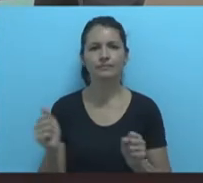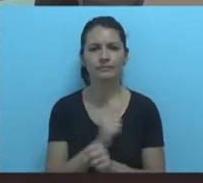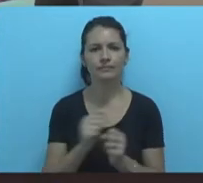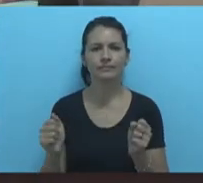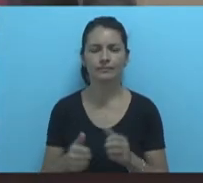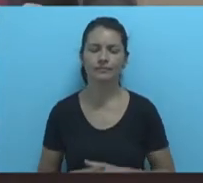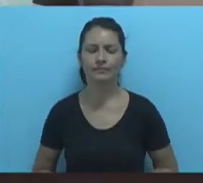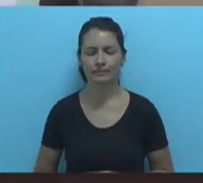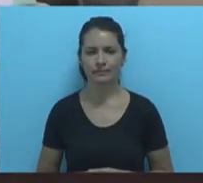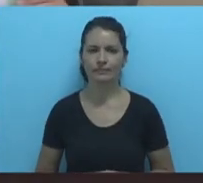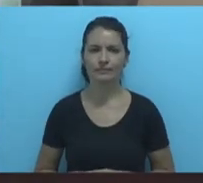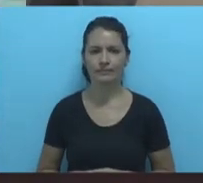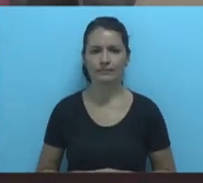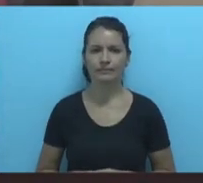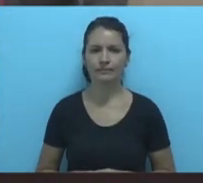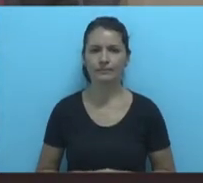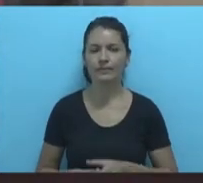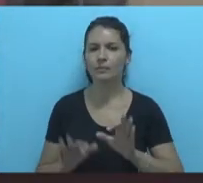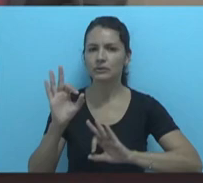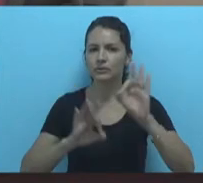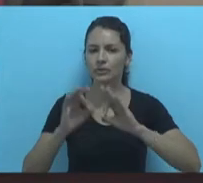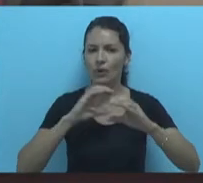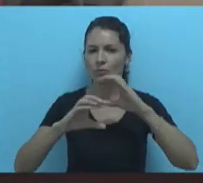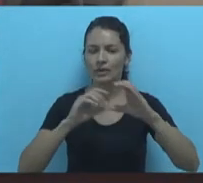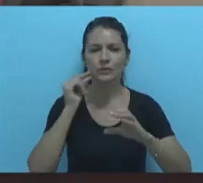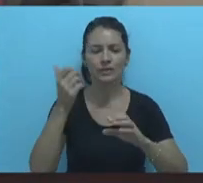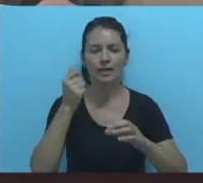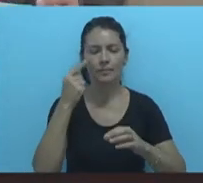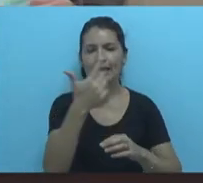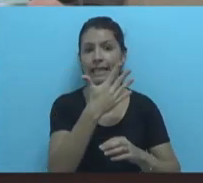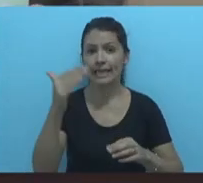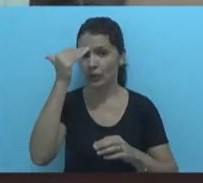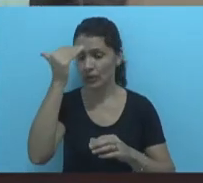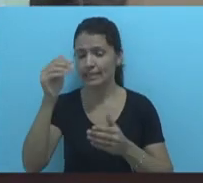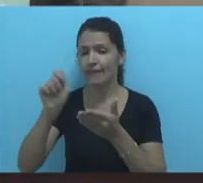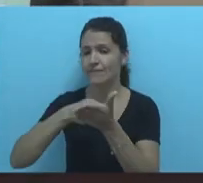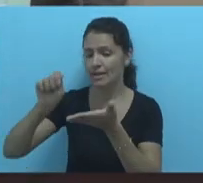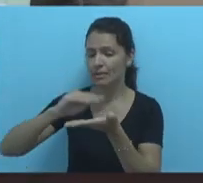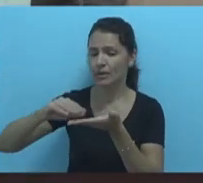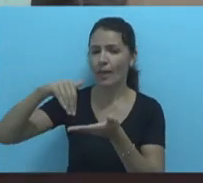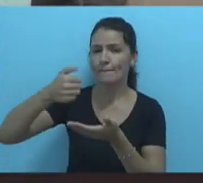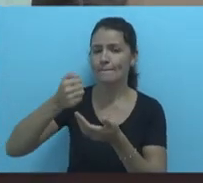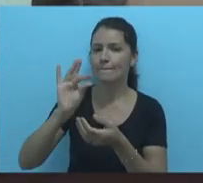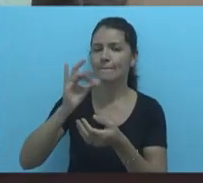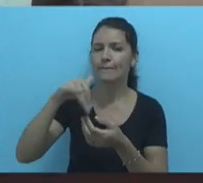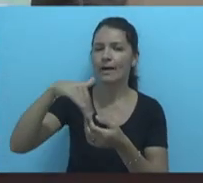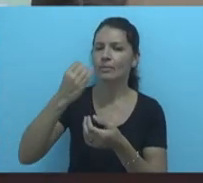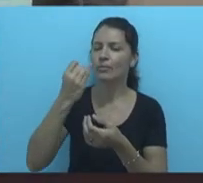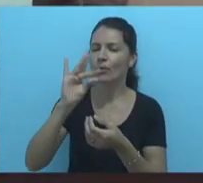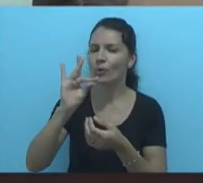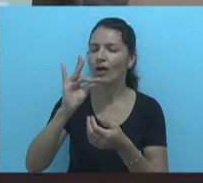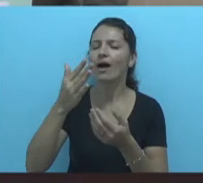aprobado. Proyecto de comunicación 46.515, diputada Mahmoud, por el cual se solicita disponga informar